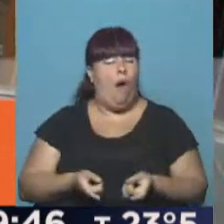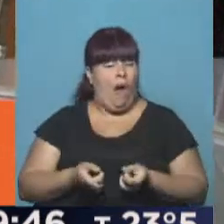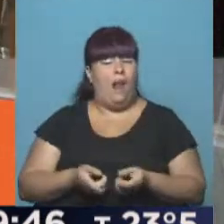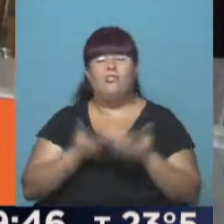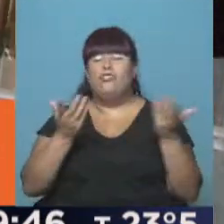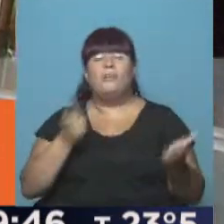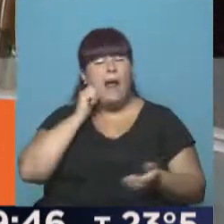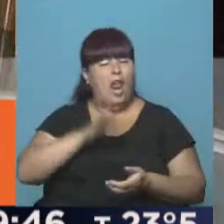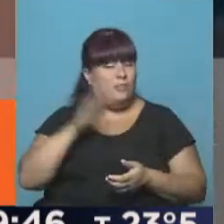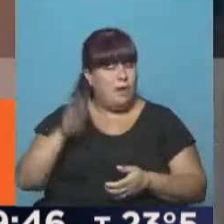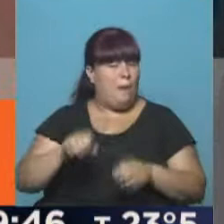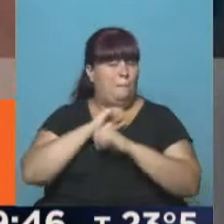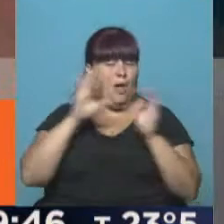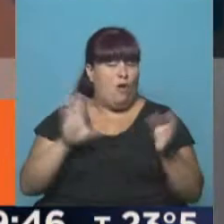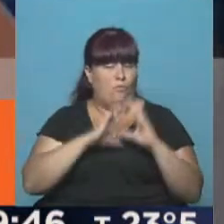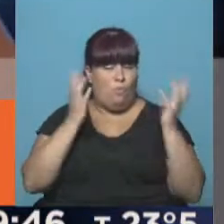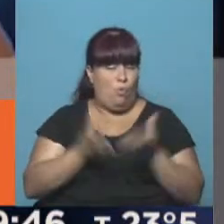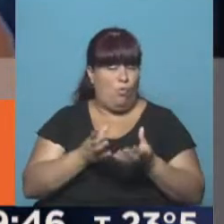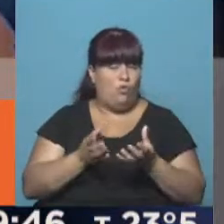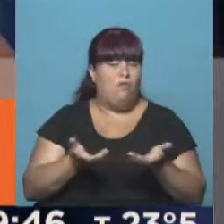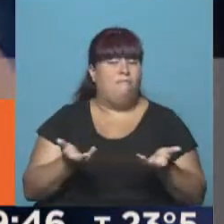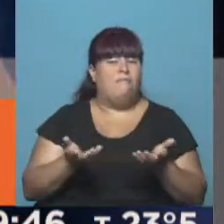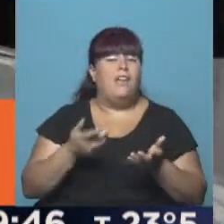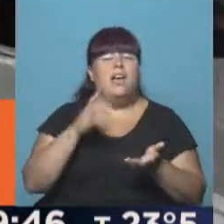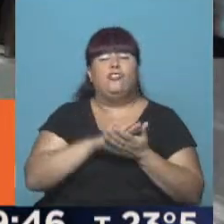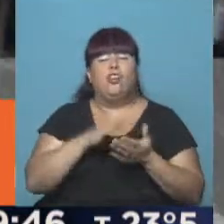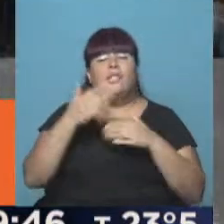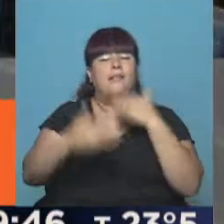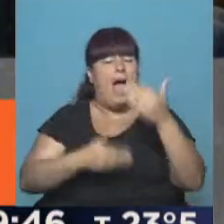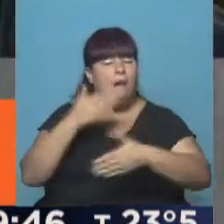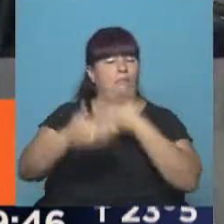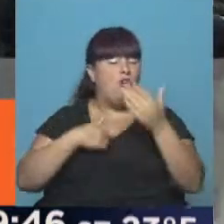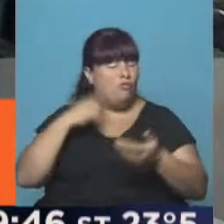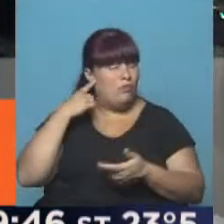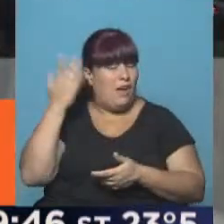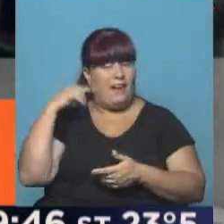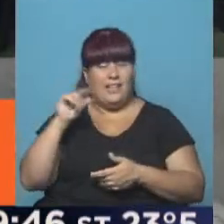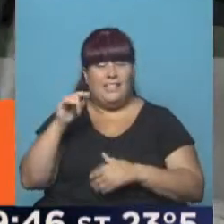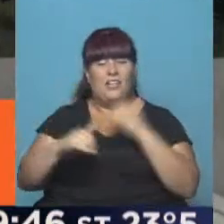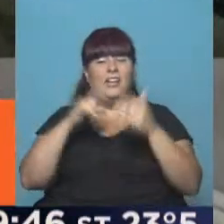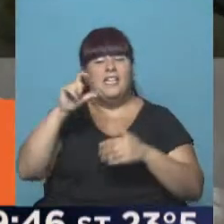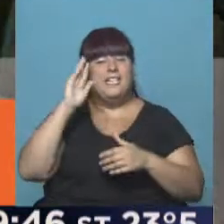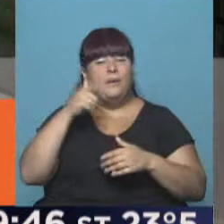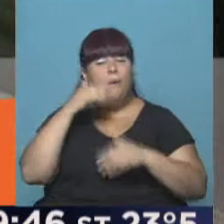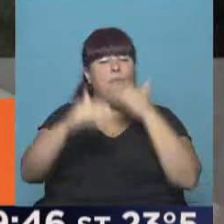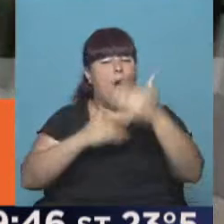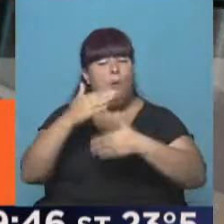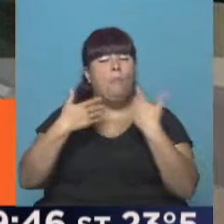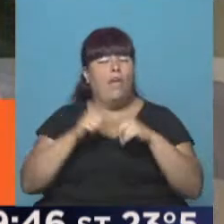Entonces, para los menores en el peor de los mundos. Por eso, con el progresismo, yo escuchaba recién a Ceballos, con el progresismo uno